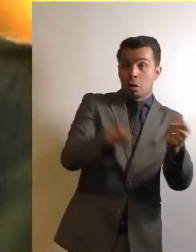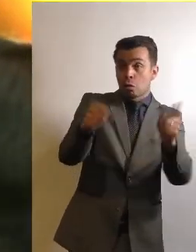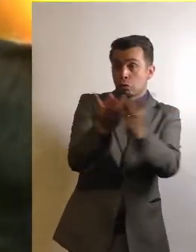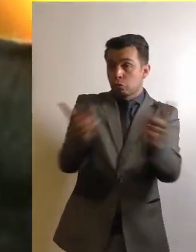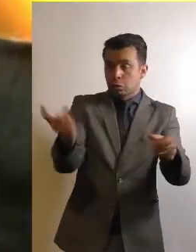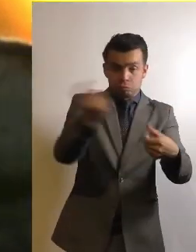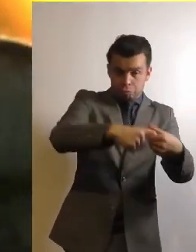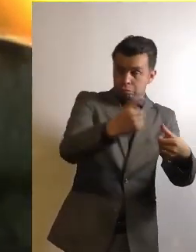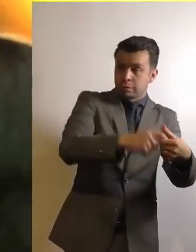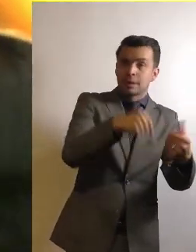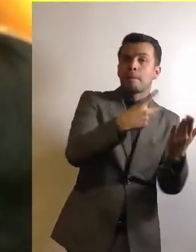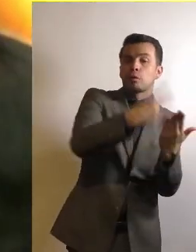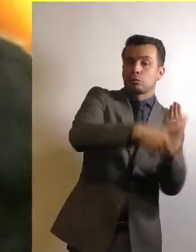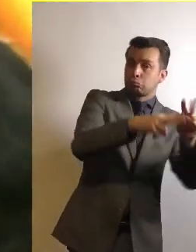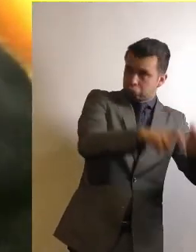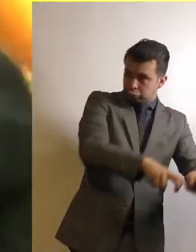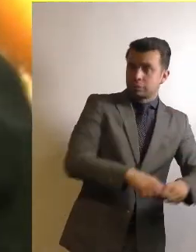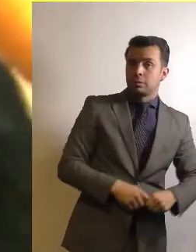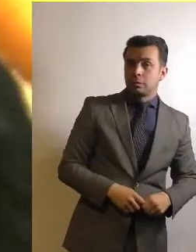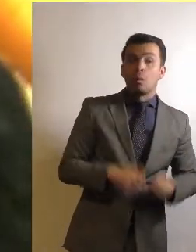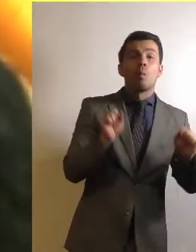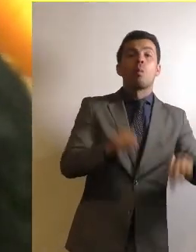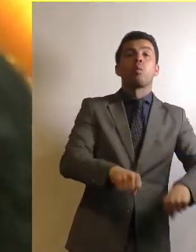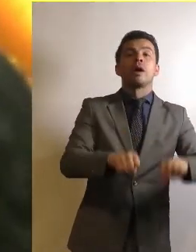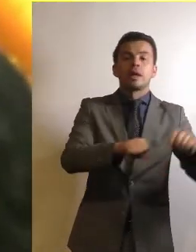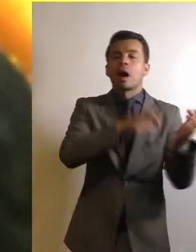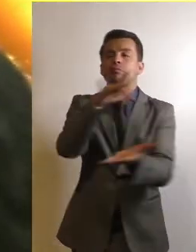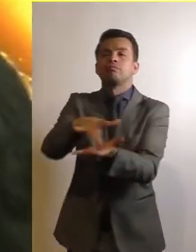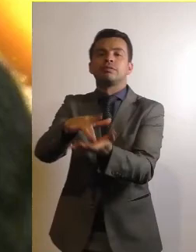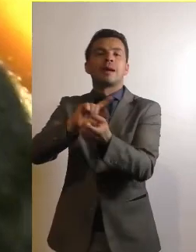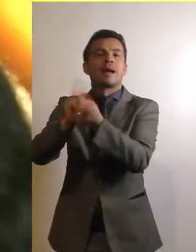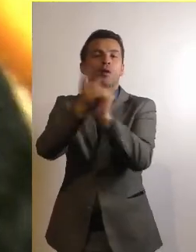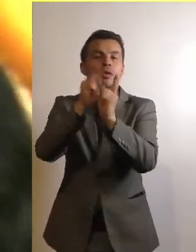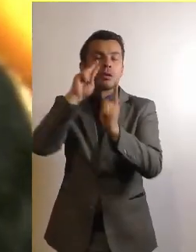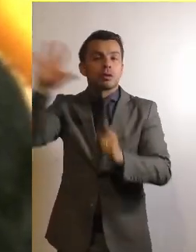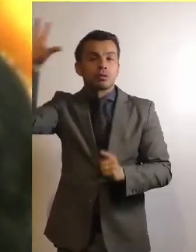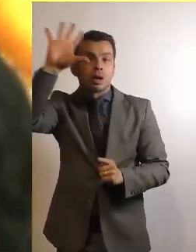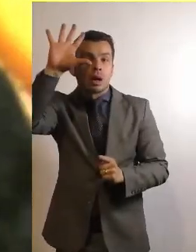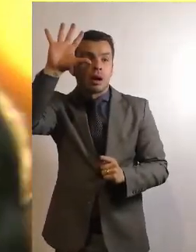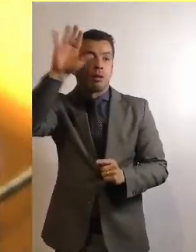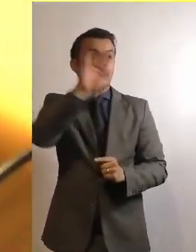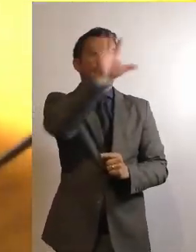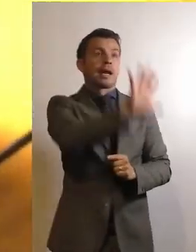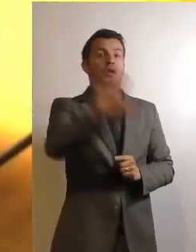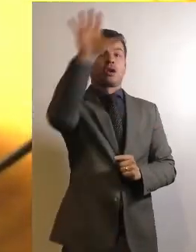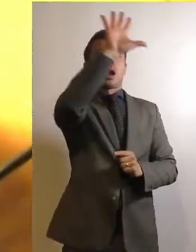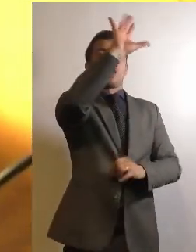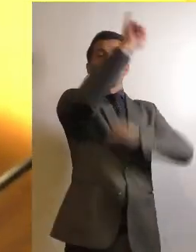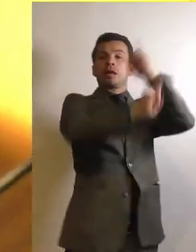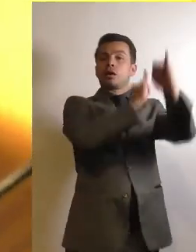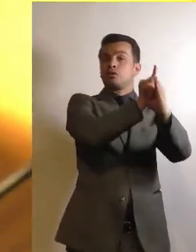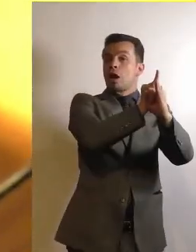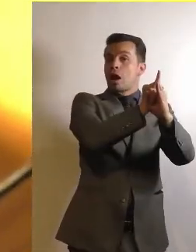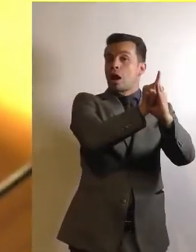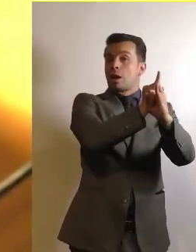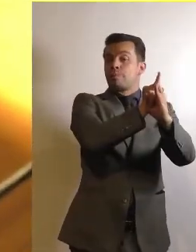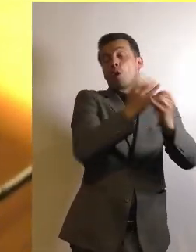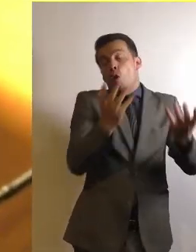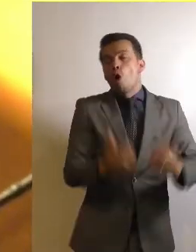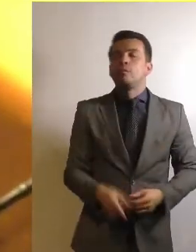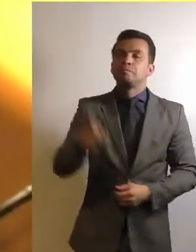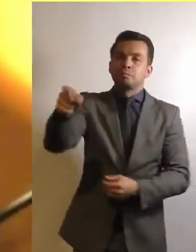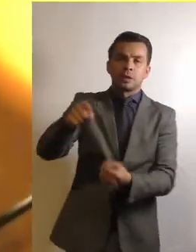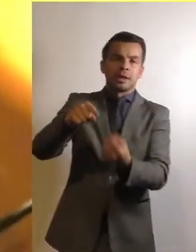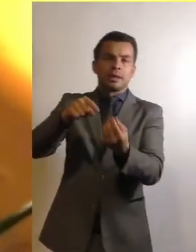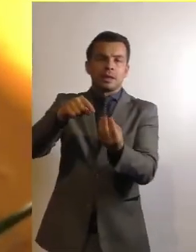investigación, asistir a encuentros regionales, nacionales e internacionales. Pueden también divulgar sus experiencias investigativas en